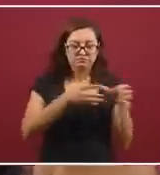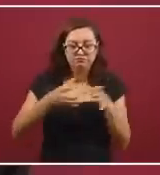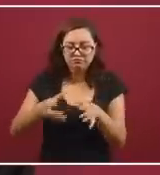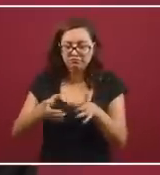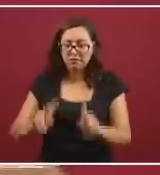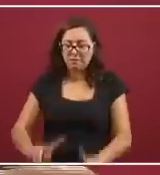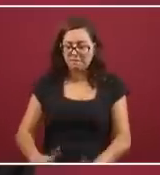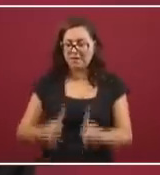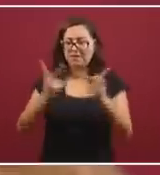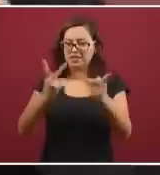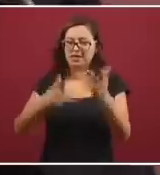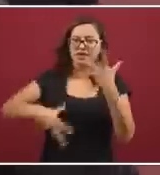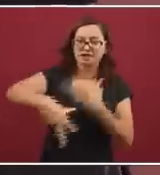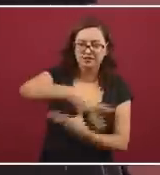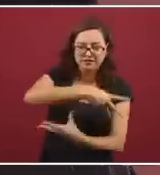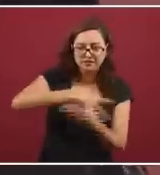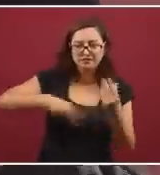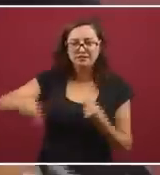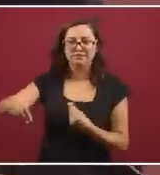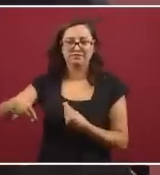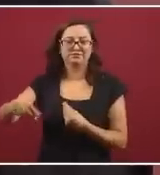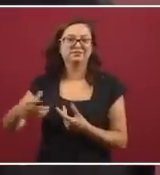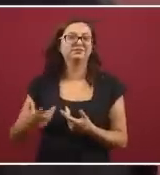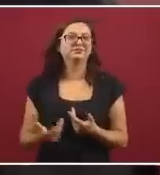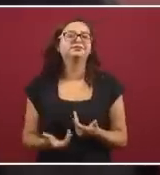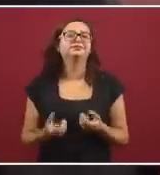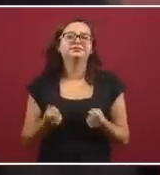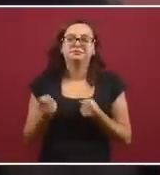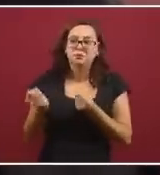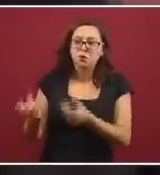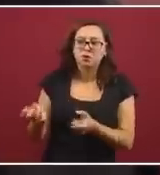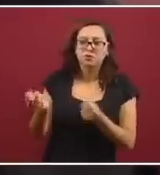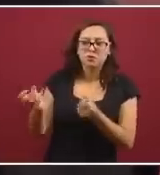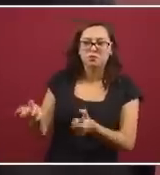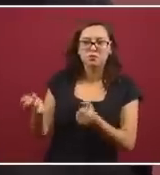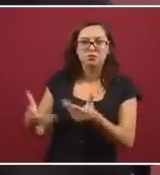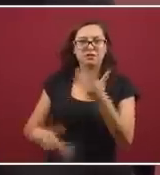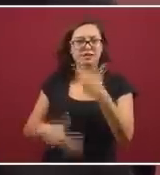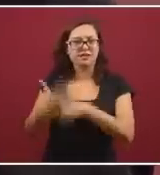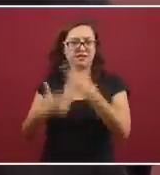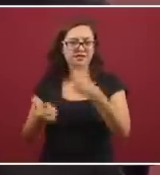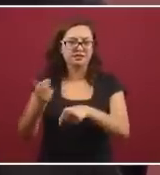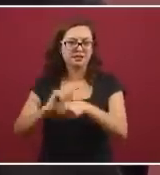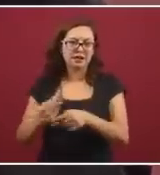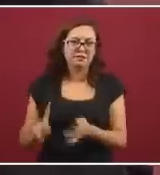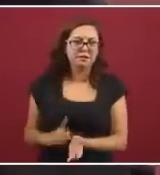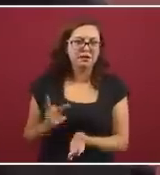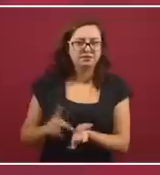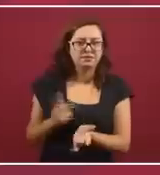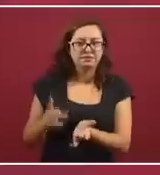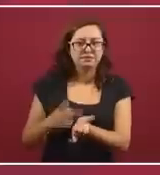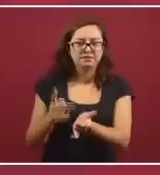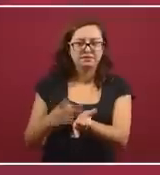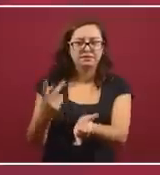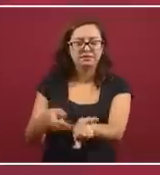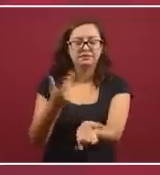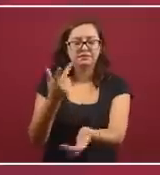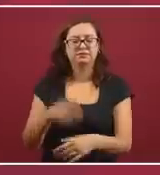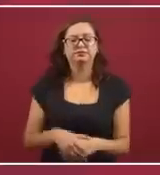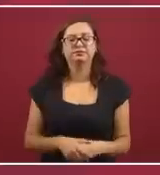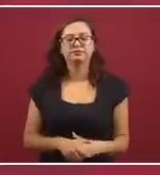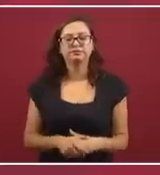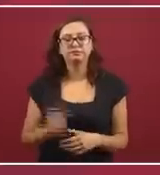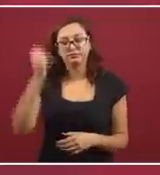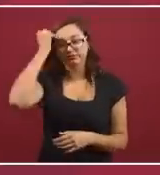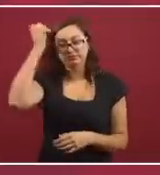bienes los ciudadanos una de las modificaciones a la iniciativa